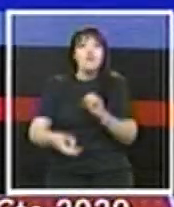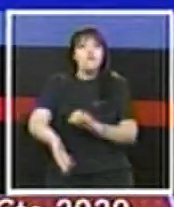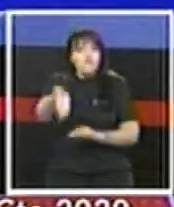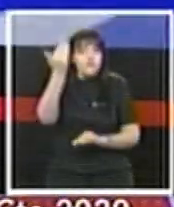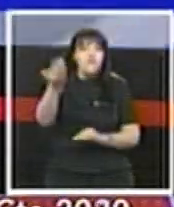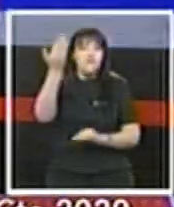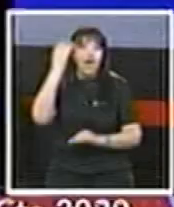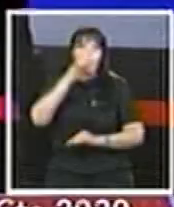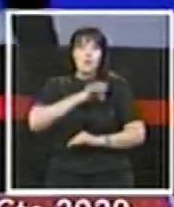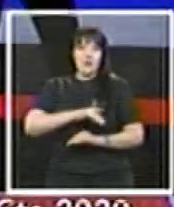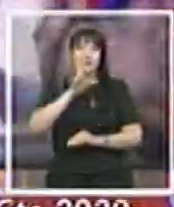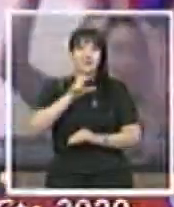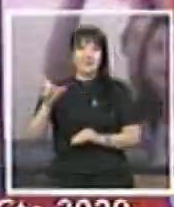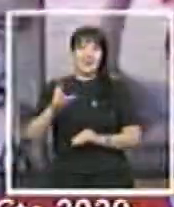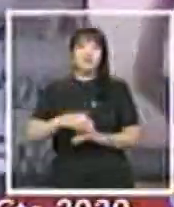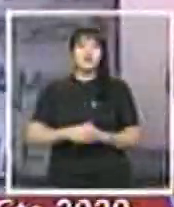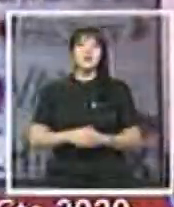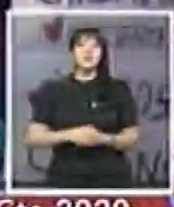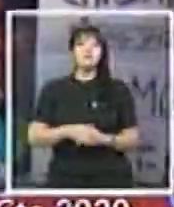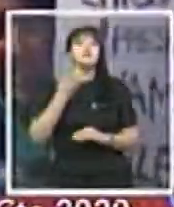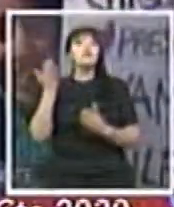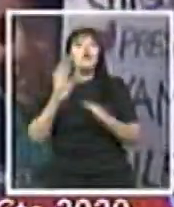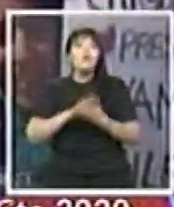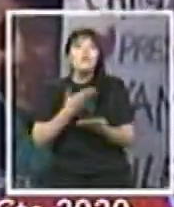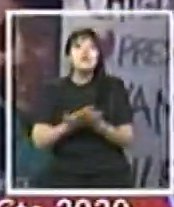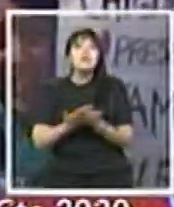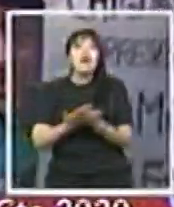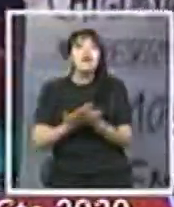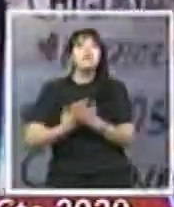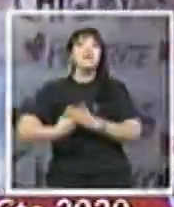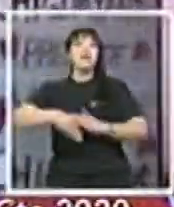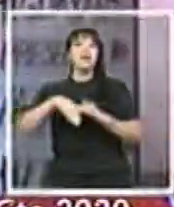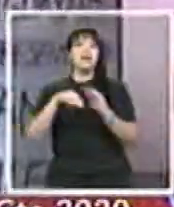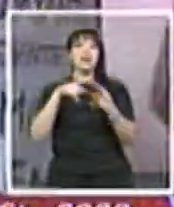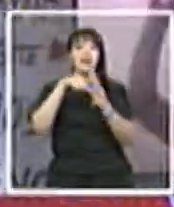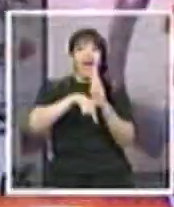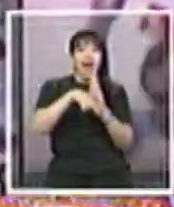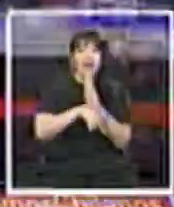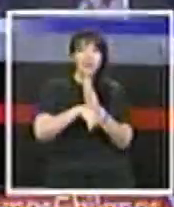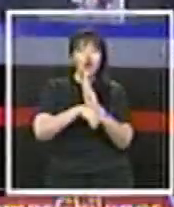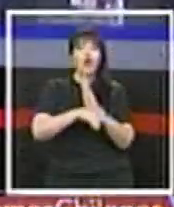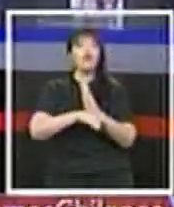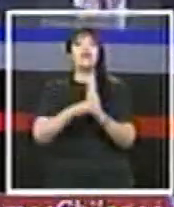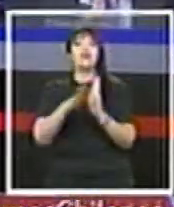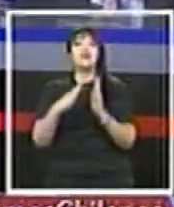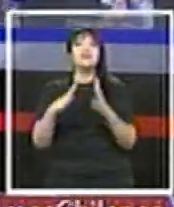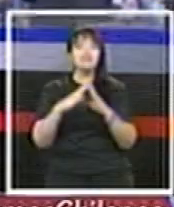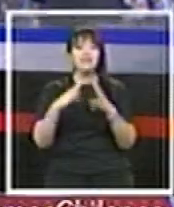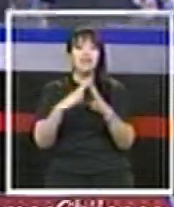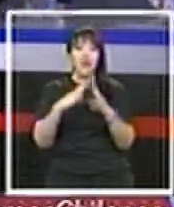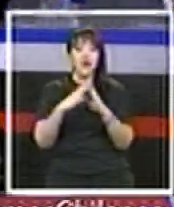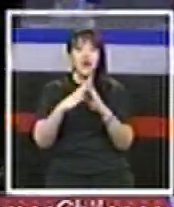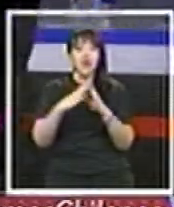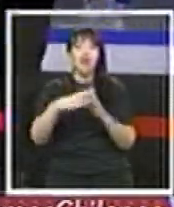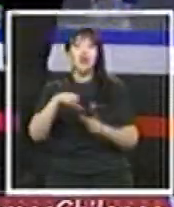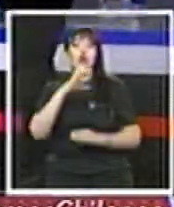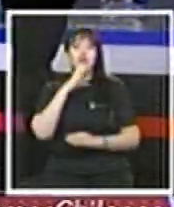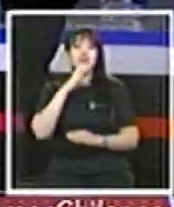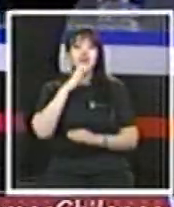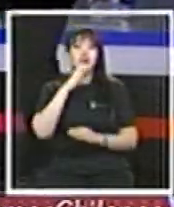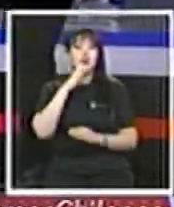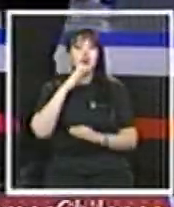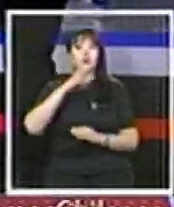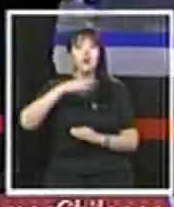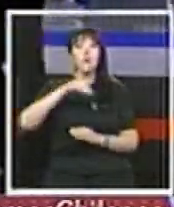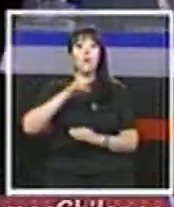está el sur? Revisemos de inmediato. Mira. ¡Mira! Castro, Chiloé, Concepción. Mira, ¿dónde? De acá está. De Los